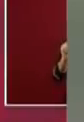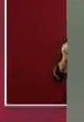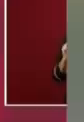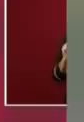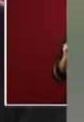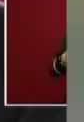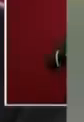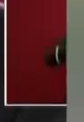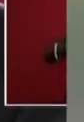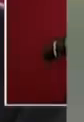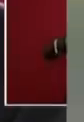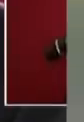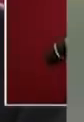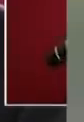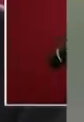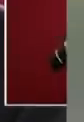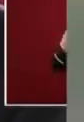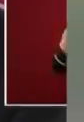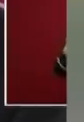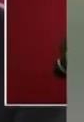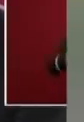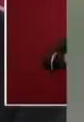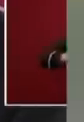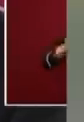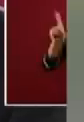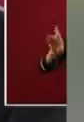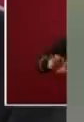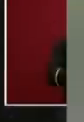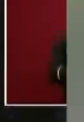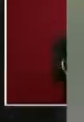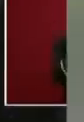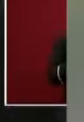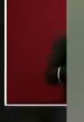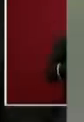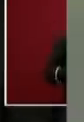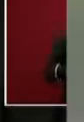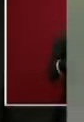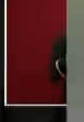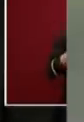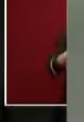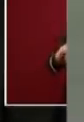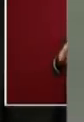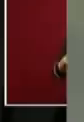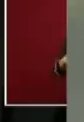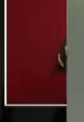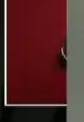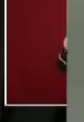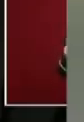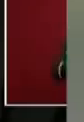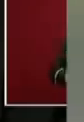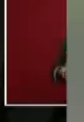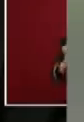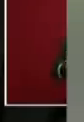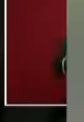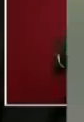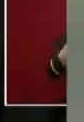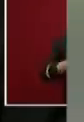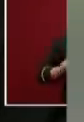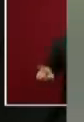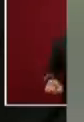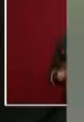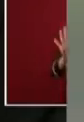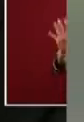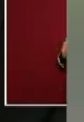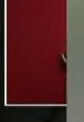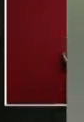respaldado por las víctimas, para que usted tome esta decisión de Estado y llame a la unidad nacional y